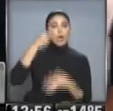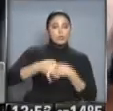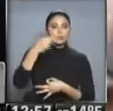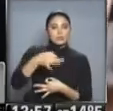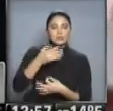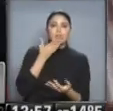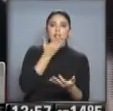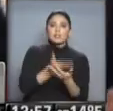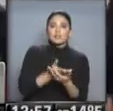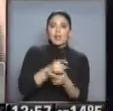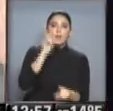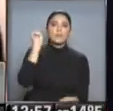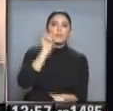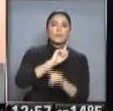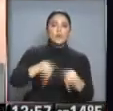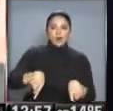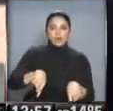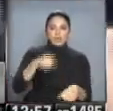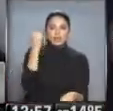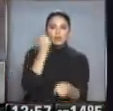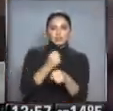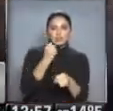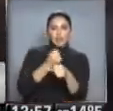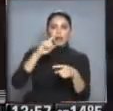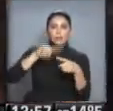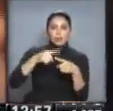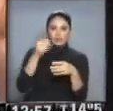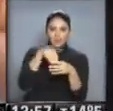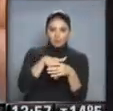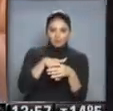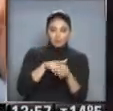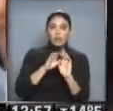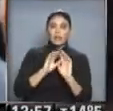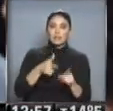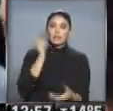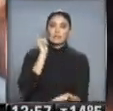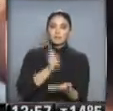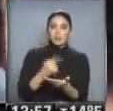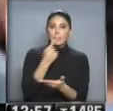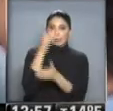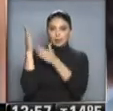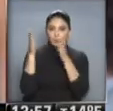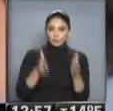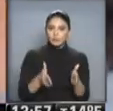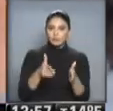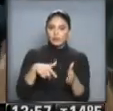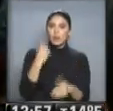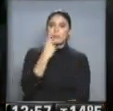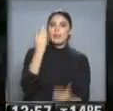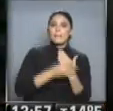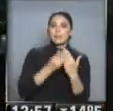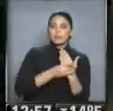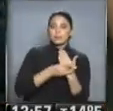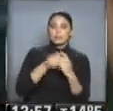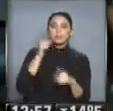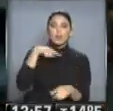dispuso además su inhabilitación de por vida de todo cargo público. Como es un fallo de primera instancia, Berlusconi no